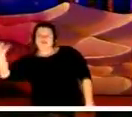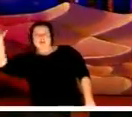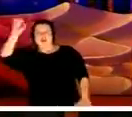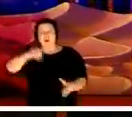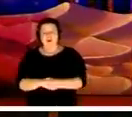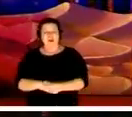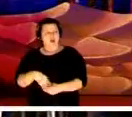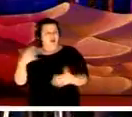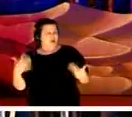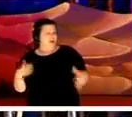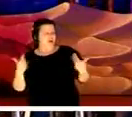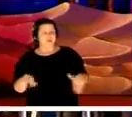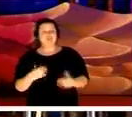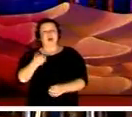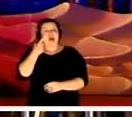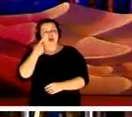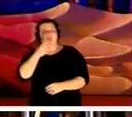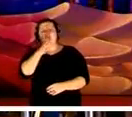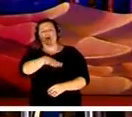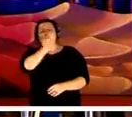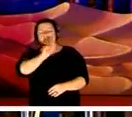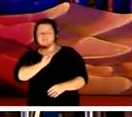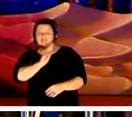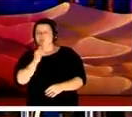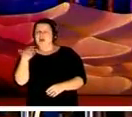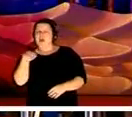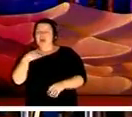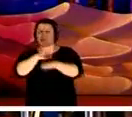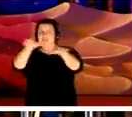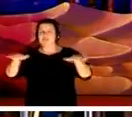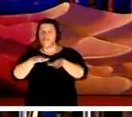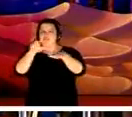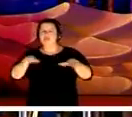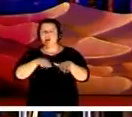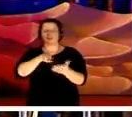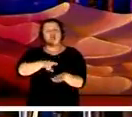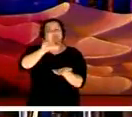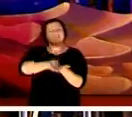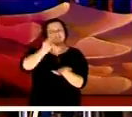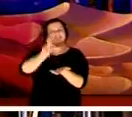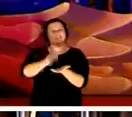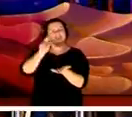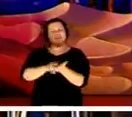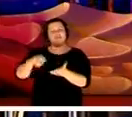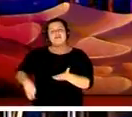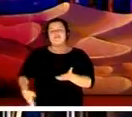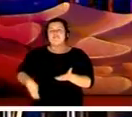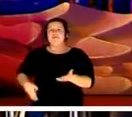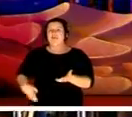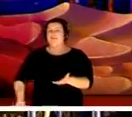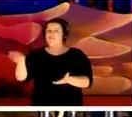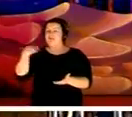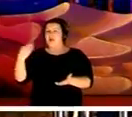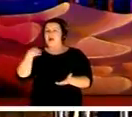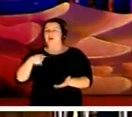lo que acabo de ver. En la playa había un sapo que príncipe fue, manchado de pilla, y me acerqué y le pregunté. Dice que